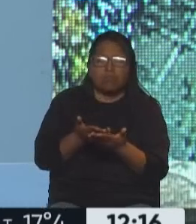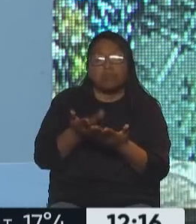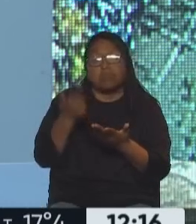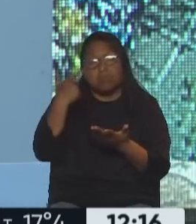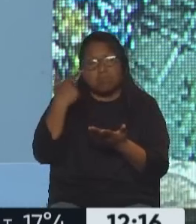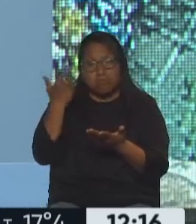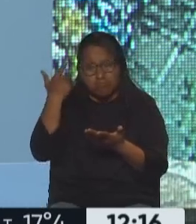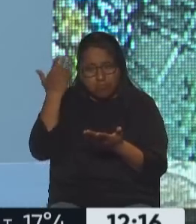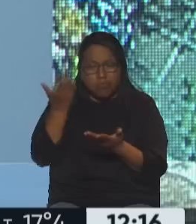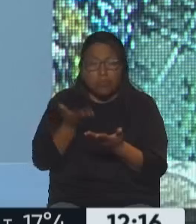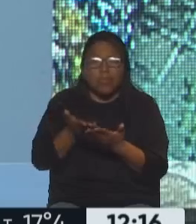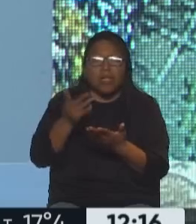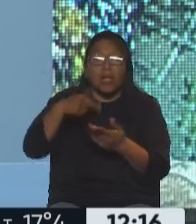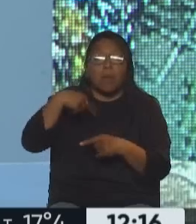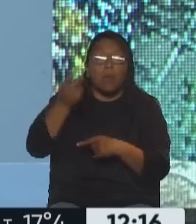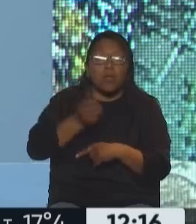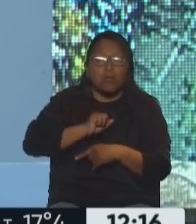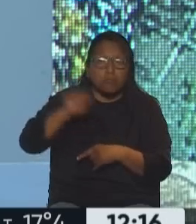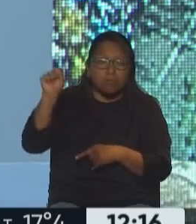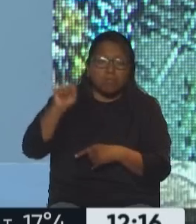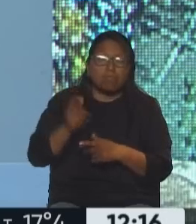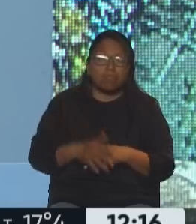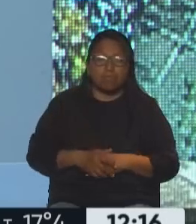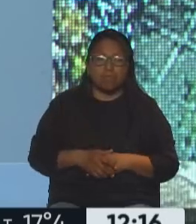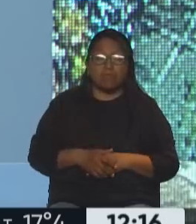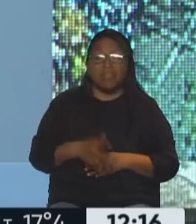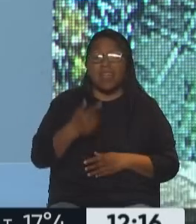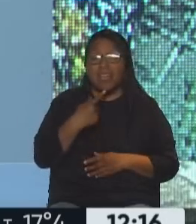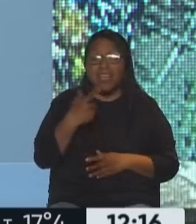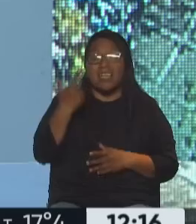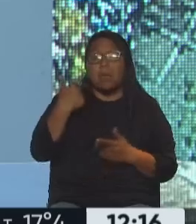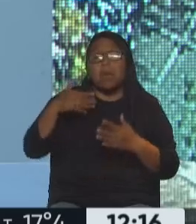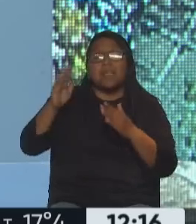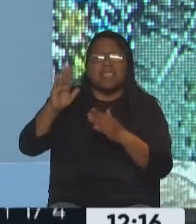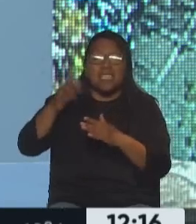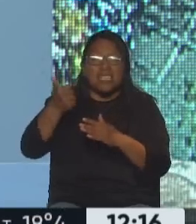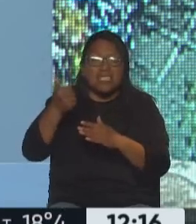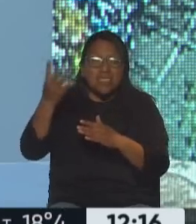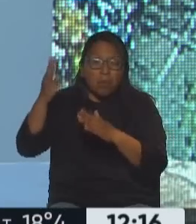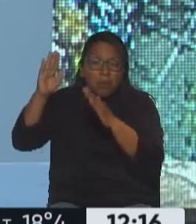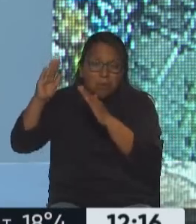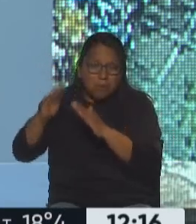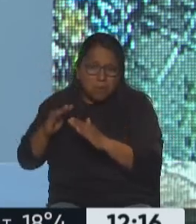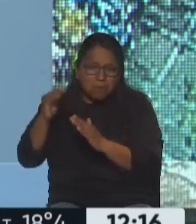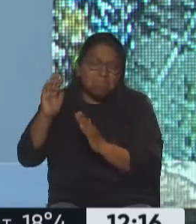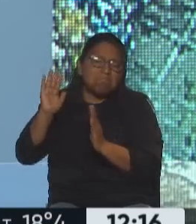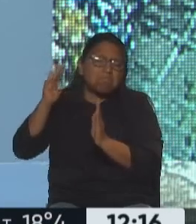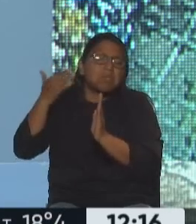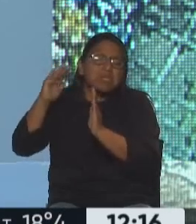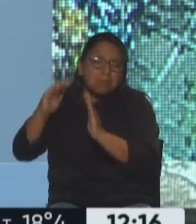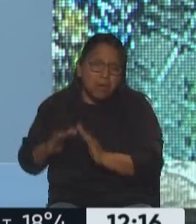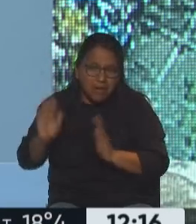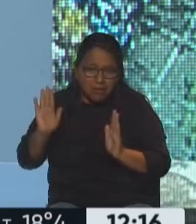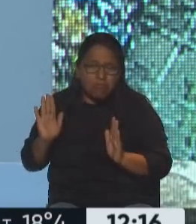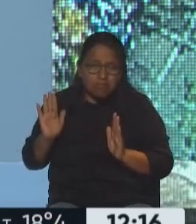presupuesto. En la 60% proyección. de inflación. Economía en realidad piensa que puede ser más baja todavía. Una cosa es lo que proyectamos, otra Claro. lo que esperamos.